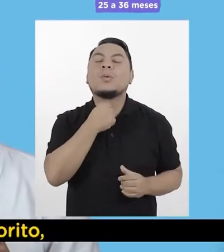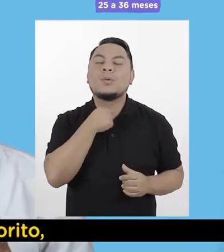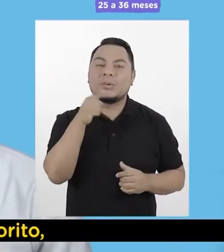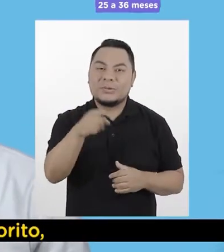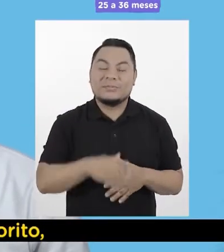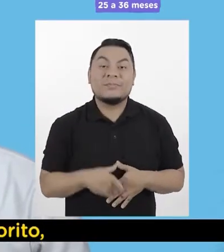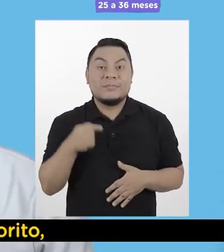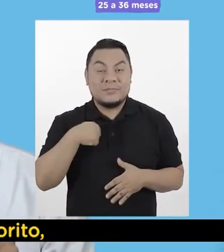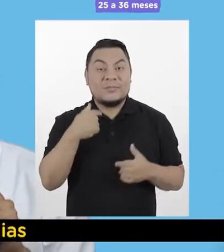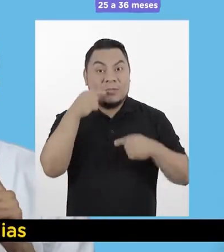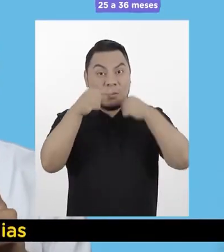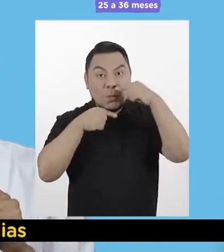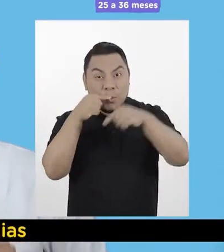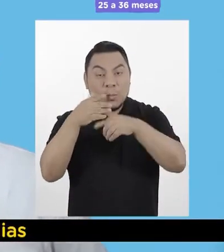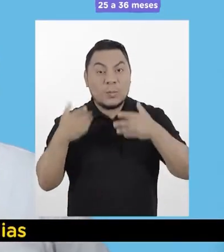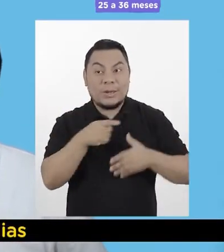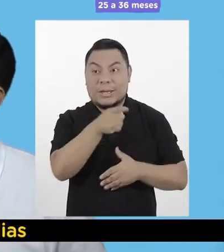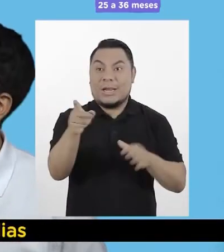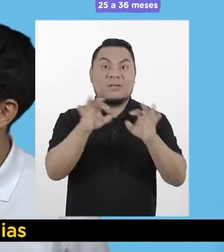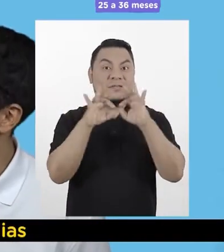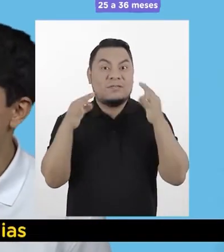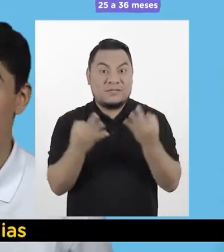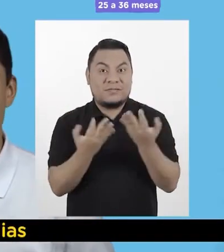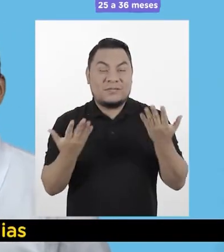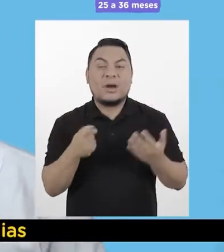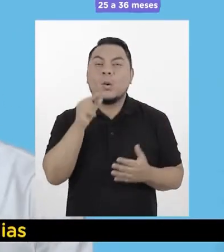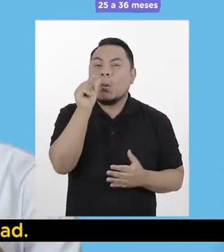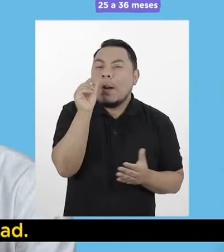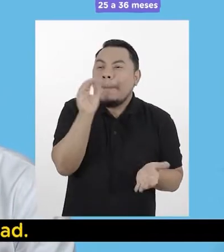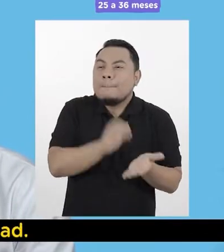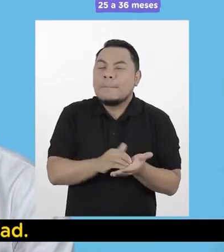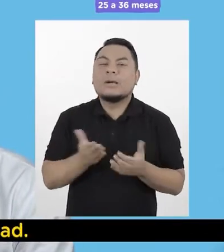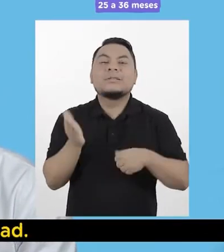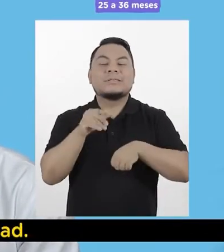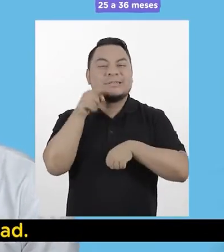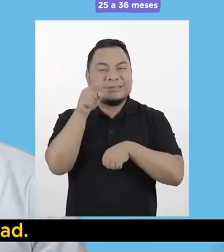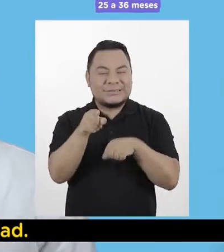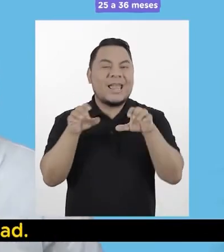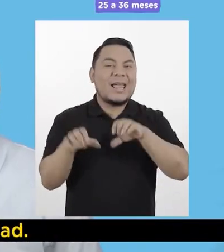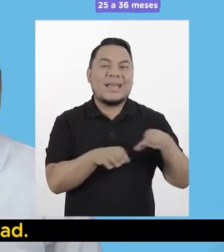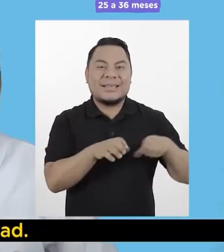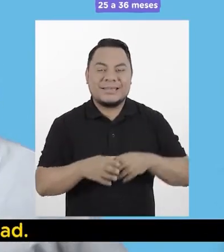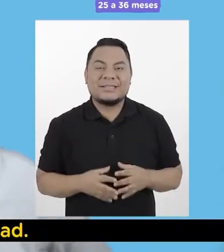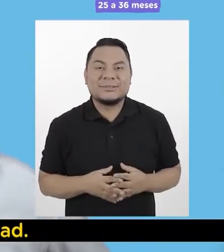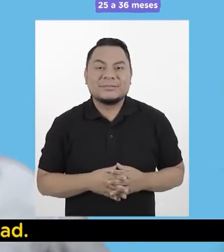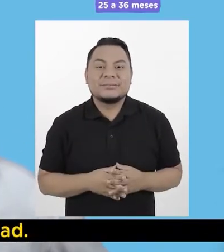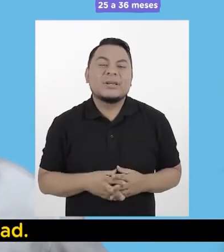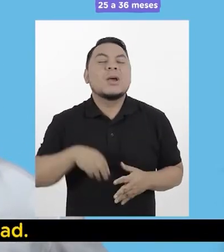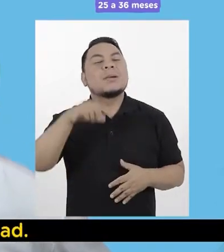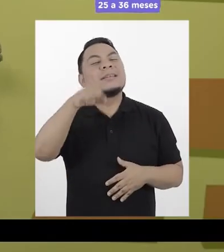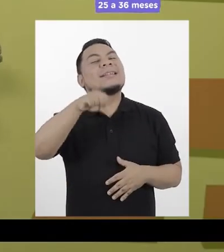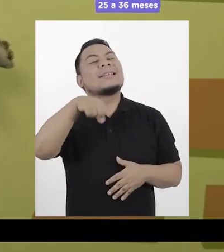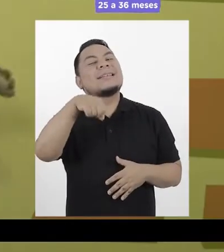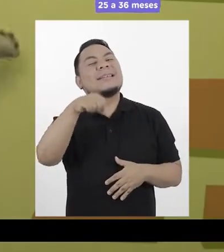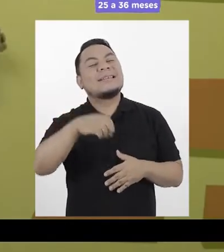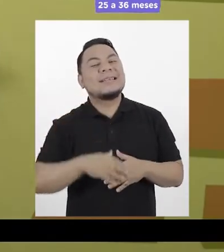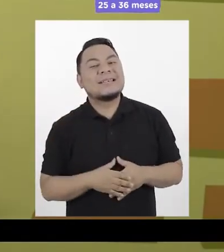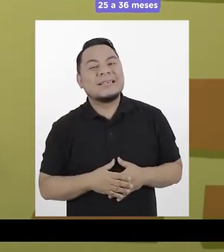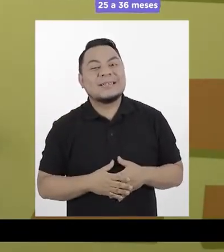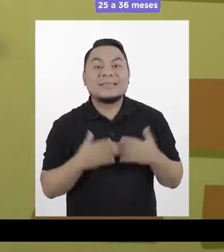cuento favorito, que les iré contando a las familias un poco más sobre esta actividad.